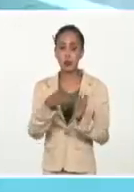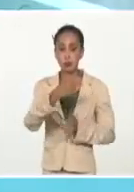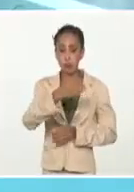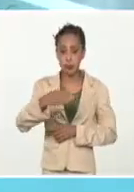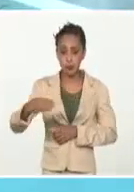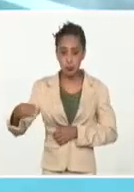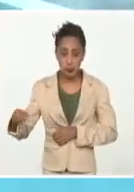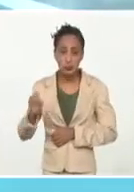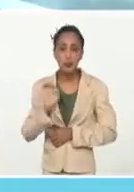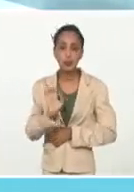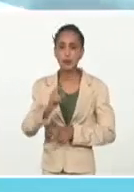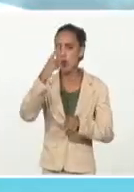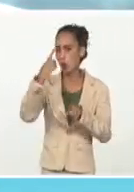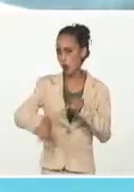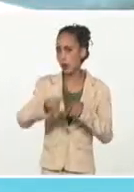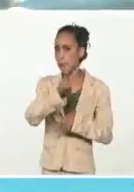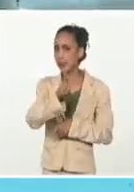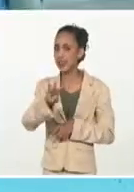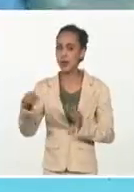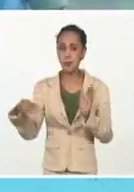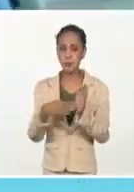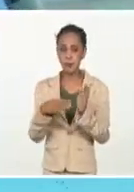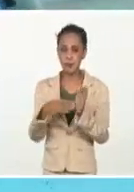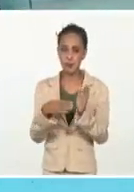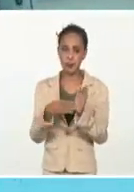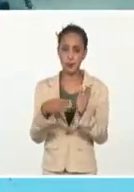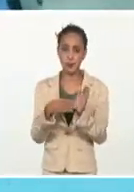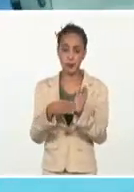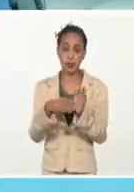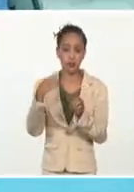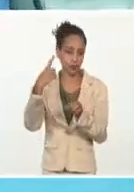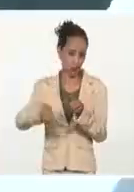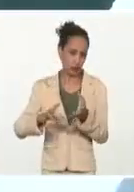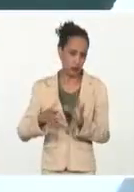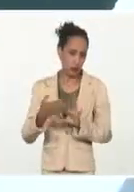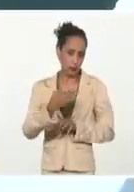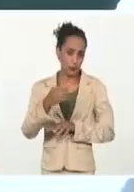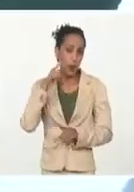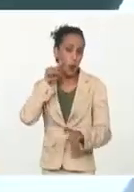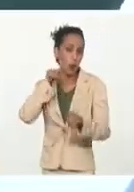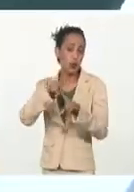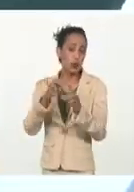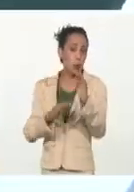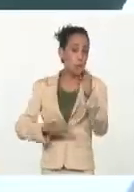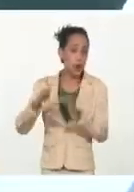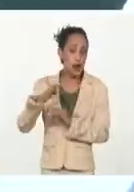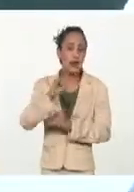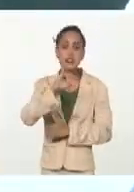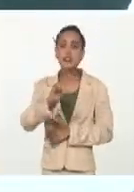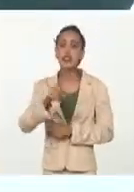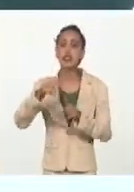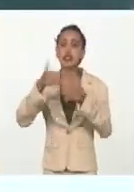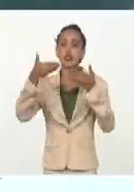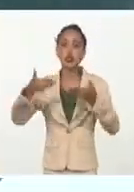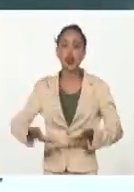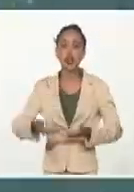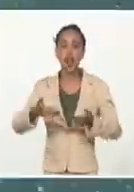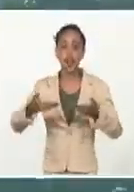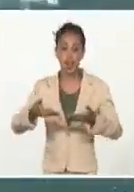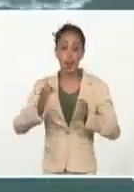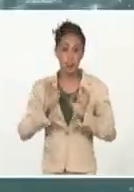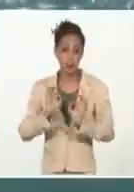preserva y otras 23.000 en la de seva el objetivo es alcanzar las 60 toneladas de pescado